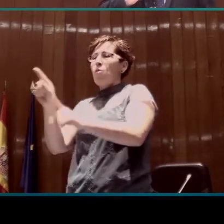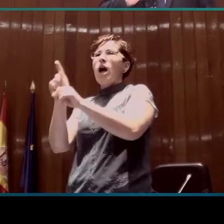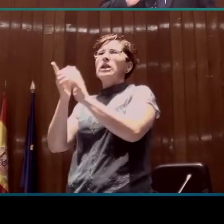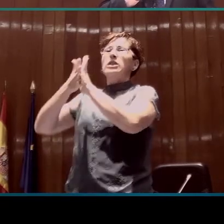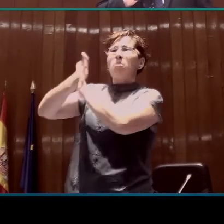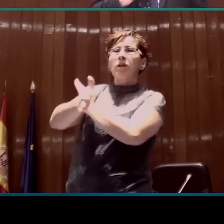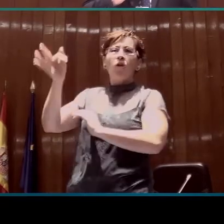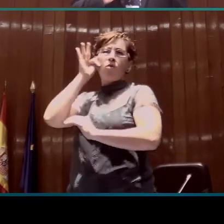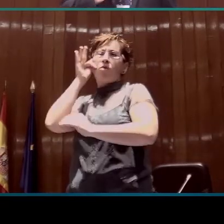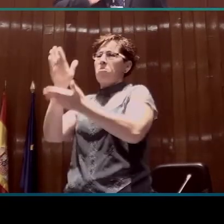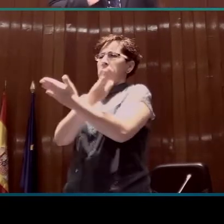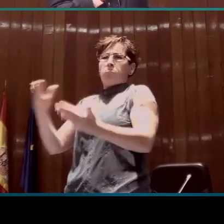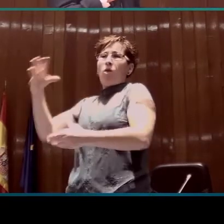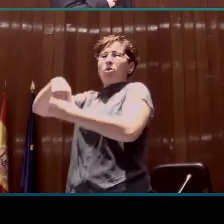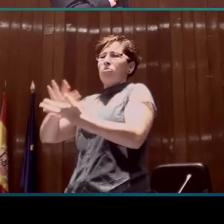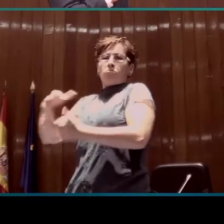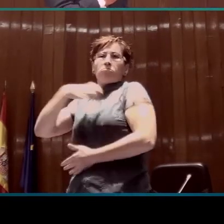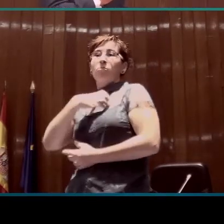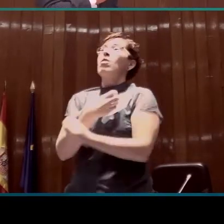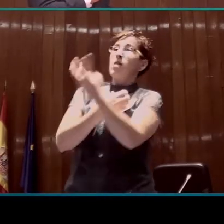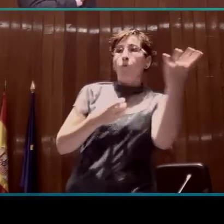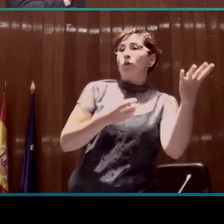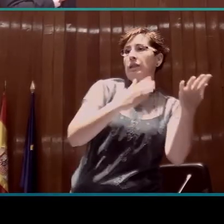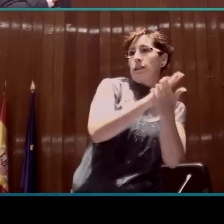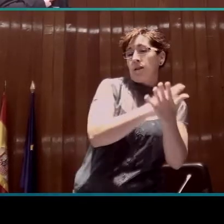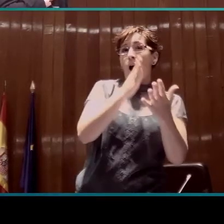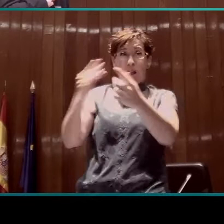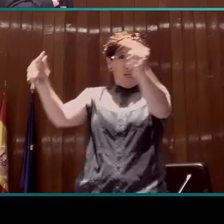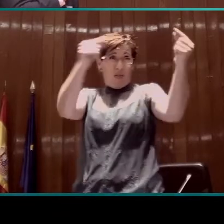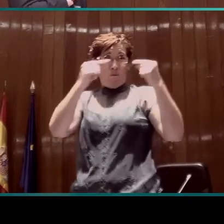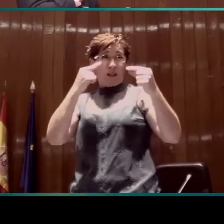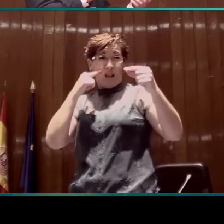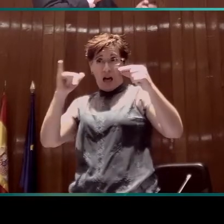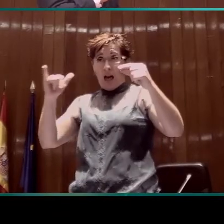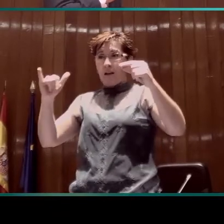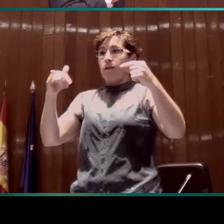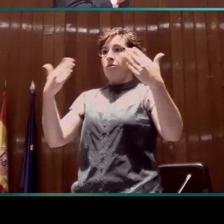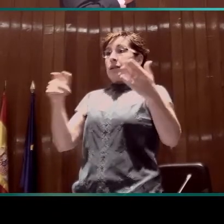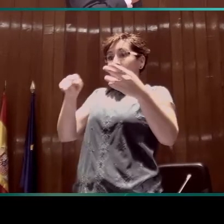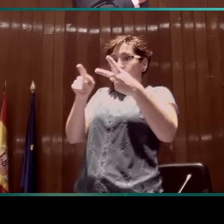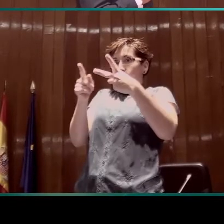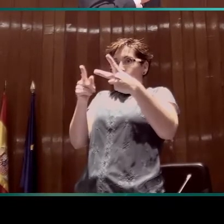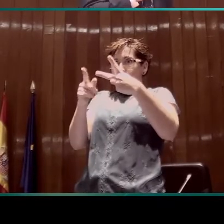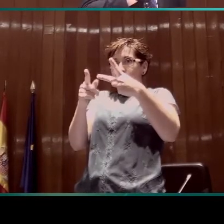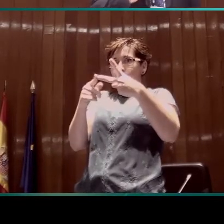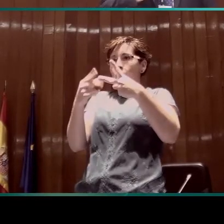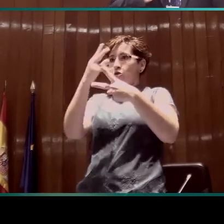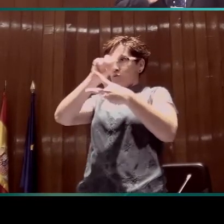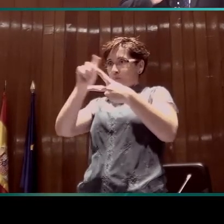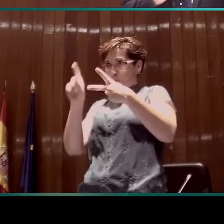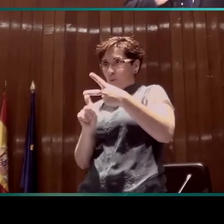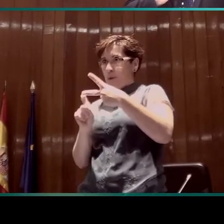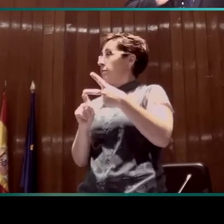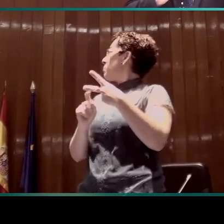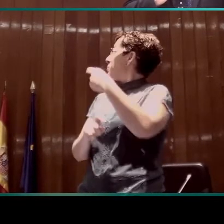semántica y fonología en la lengua de signos. Bien, eso es lo que les comentaba. Entonces, aquí tenemos